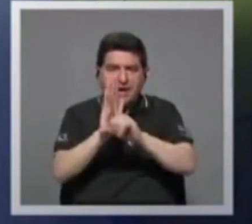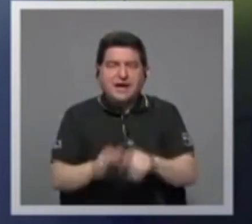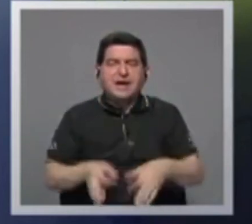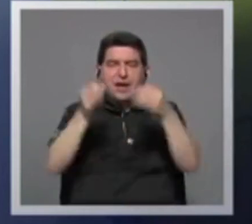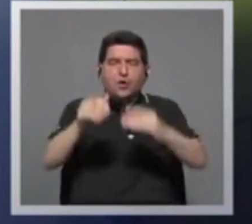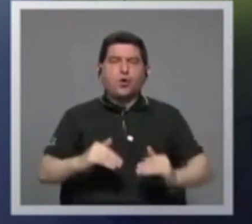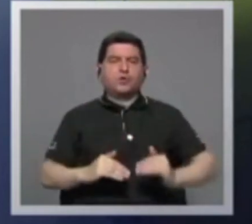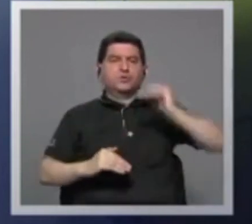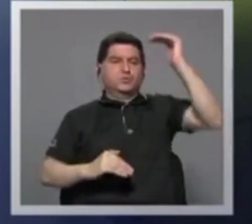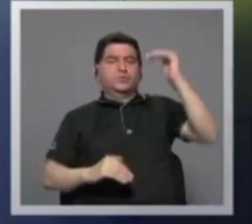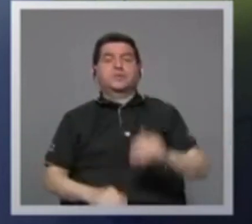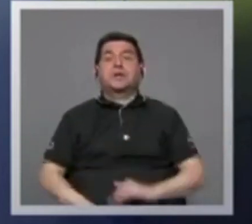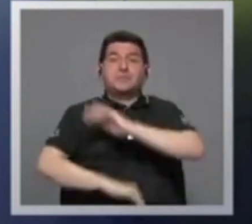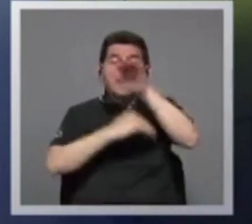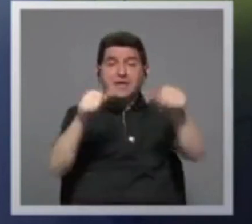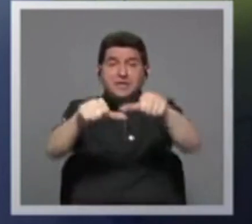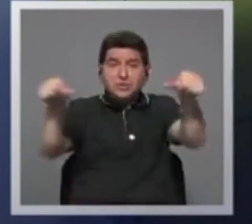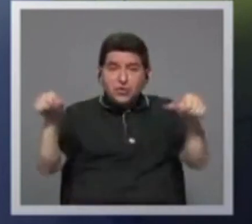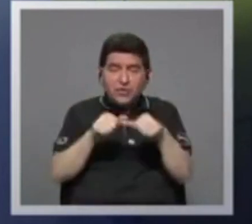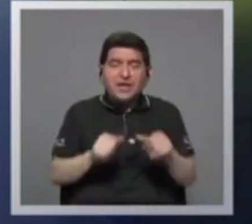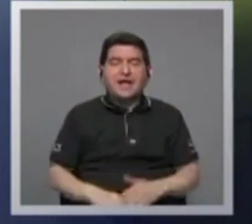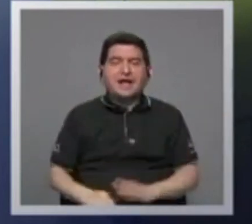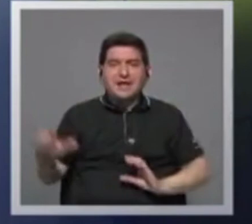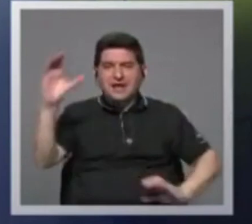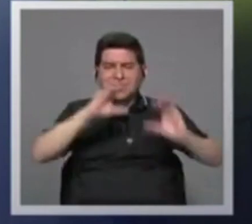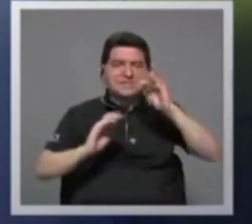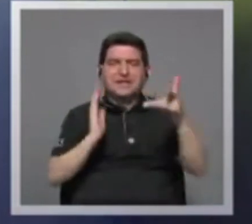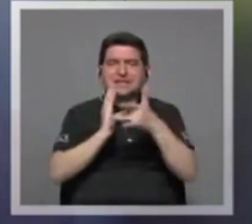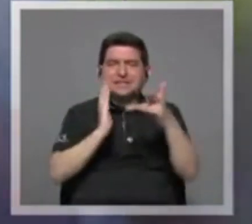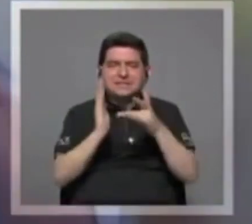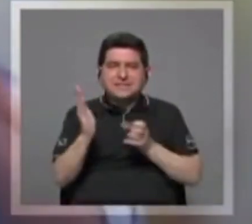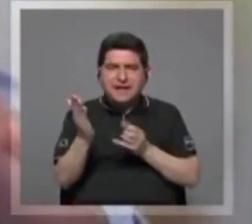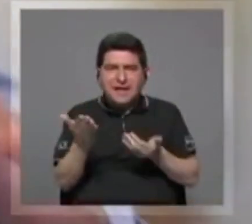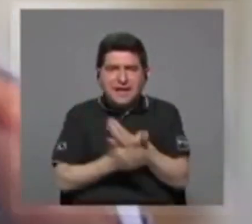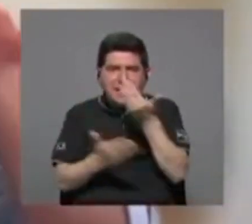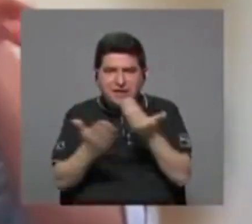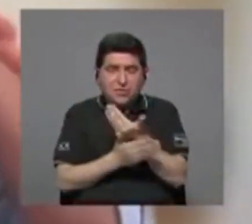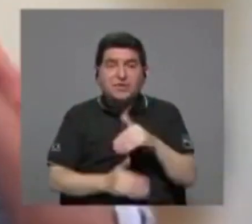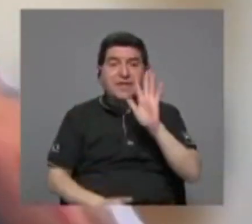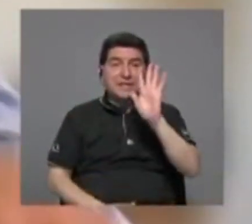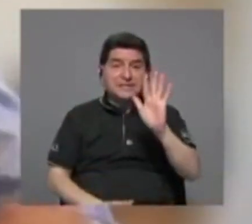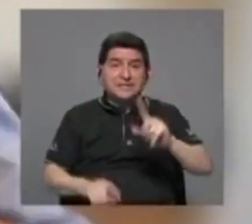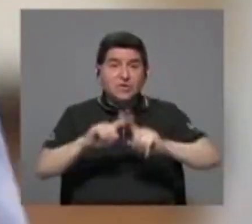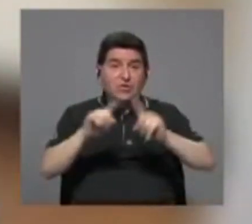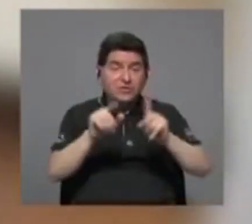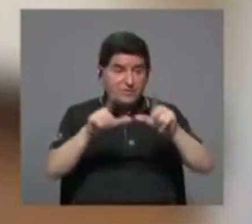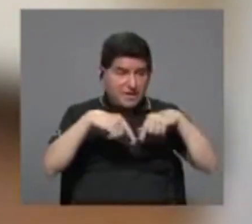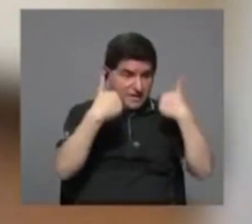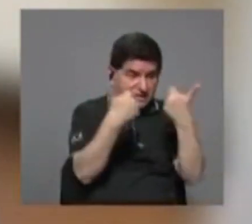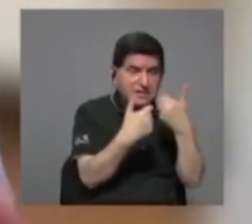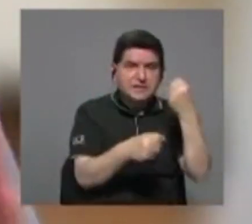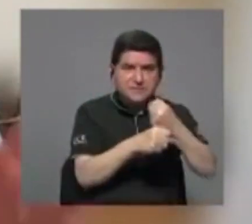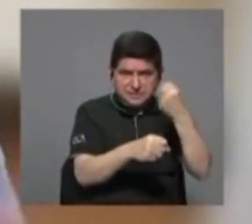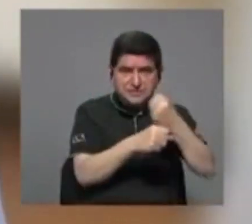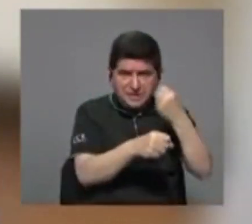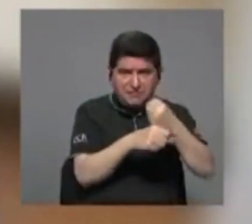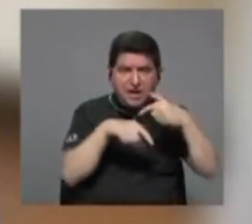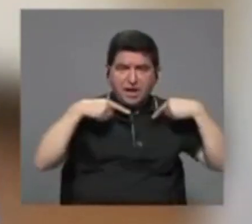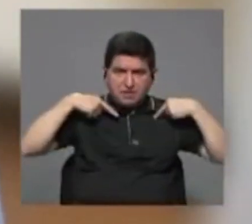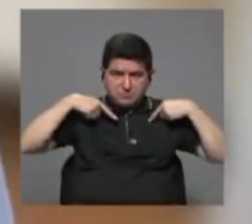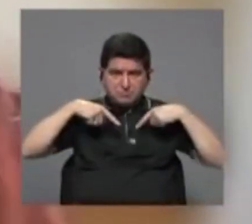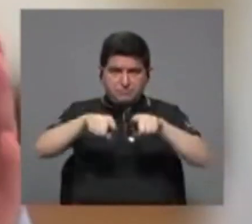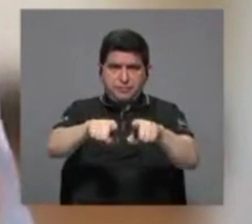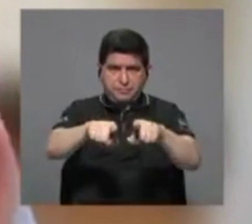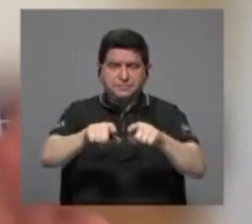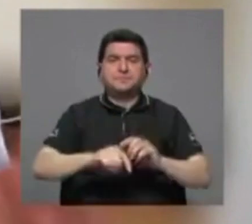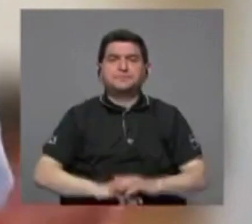Suprema, y finalmente todo el área de ciencia, tecnología e innovación. Esas 5 mesas trabajan paralelamente,